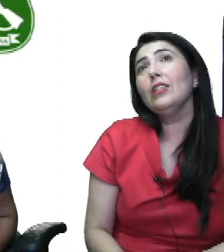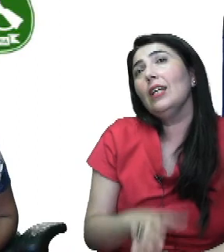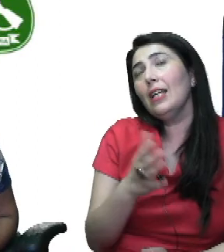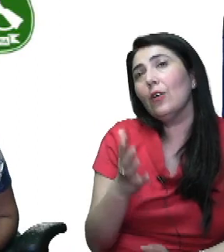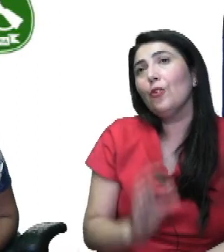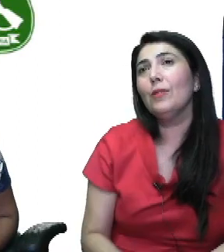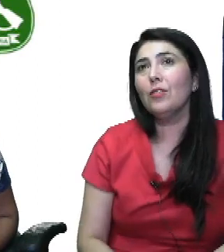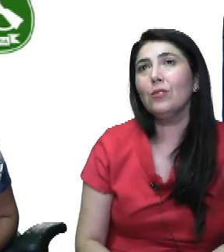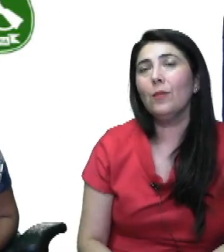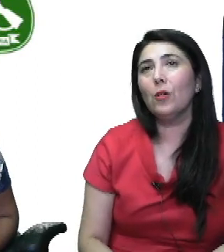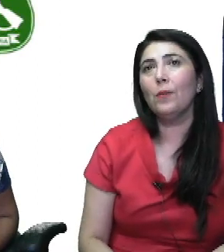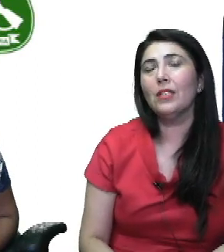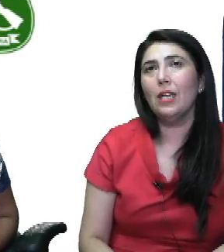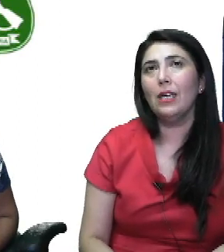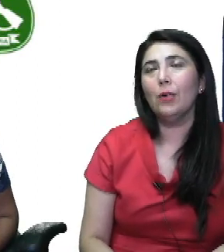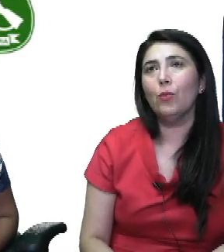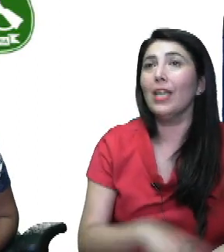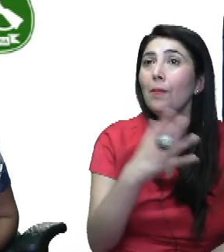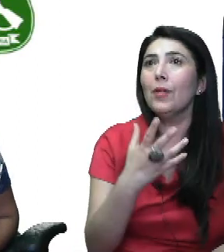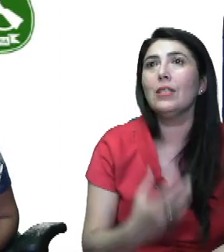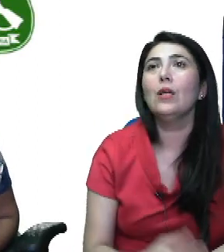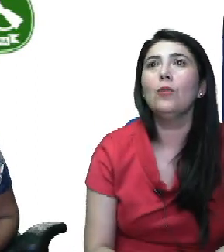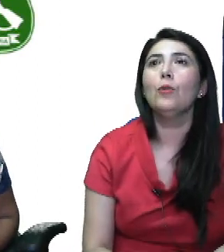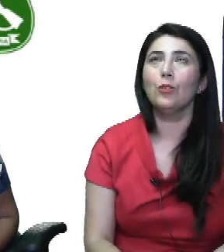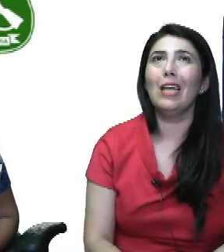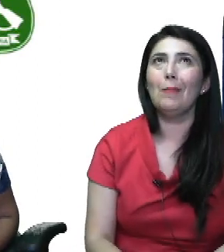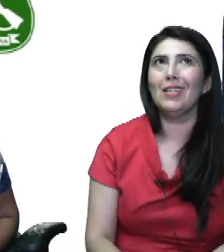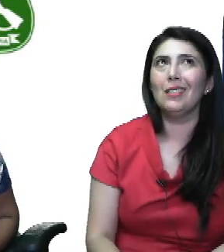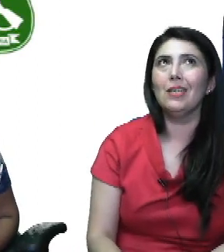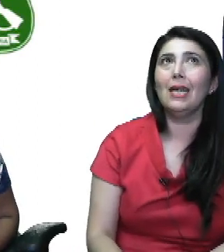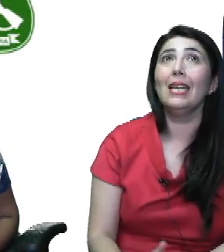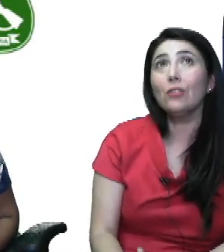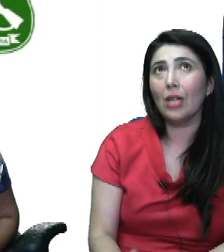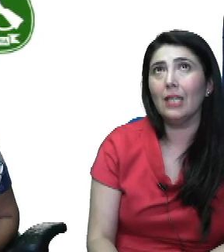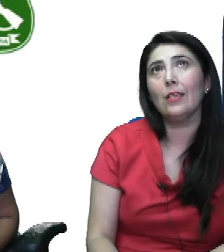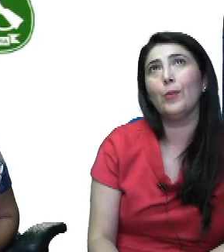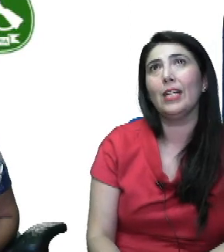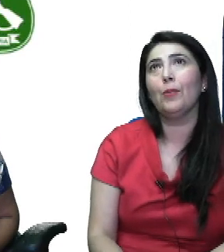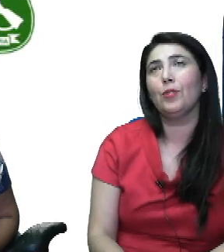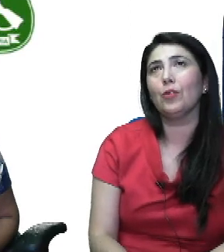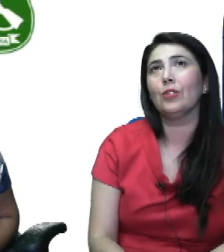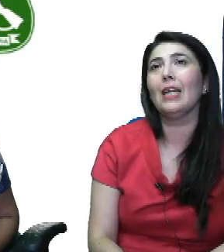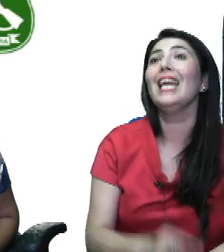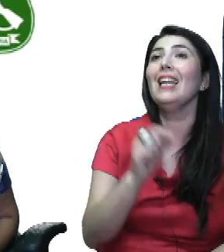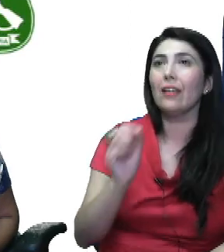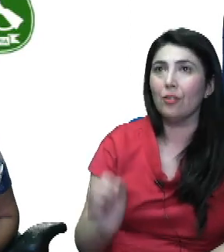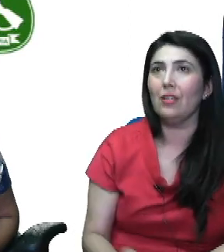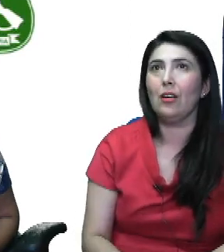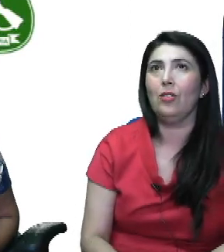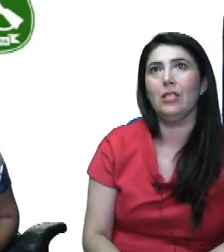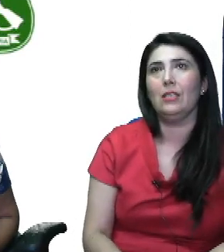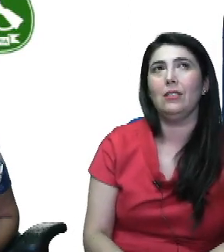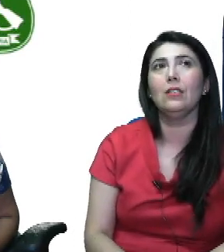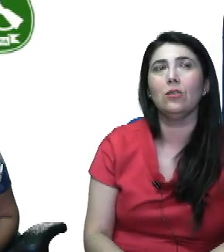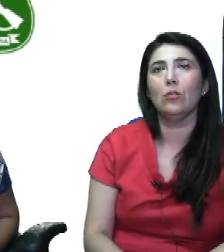Bueno, esta es la conformación, solo para compartirles un ejemplo. Esta es la conformación de la Mesa Técnica Nacional de Salud Mental y Apoyo Psicosocial en la gestión del